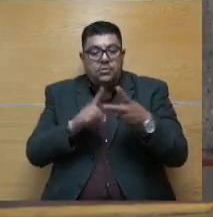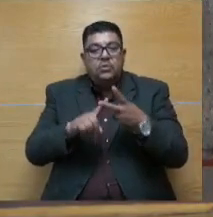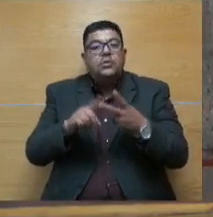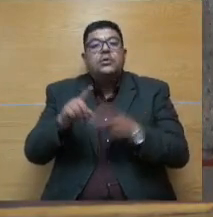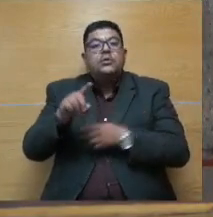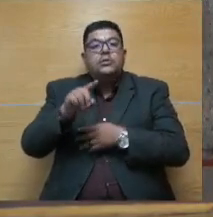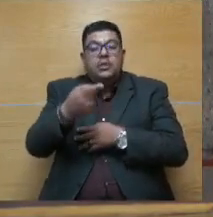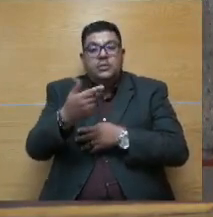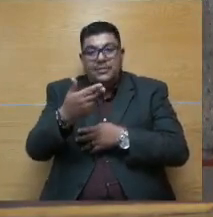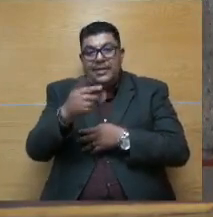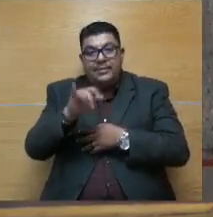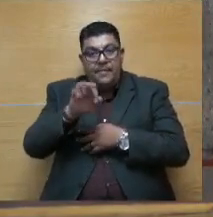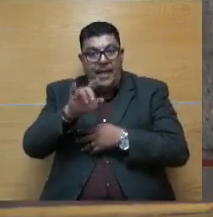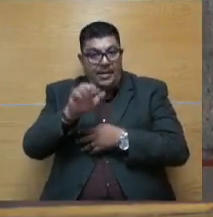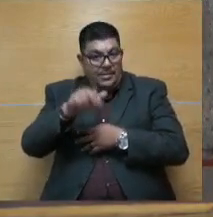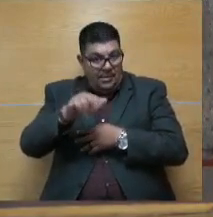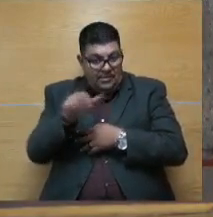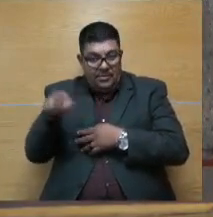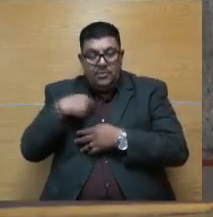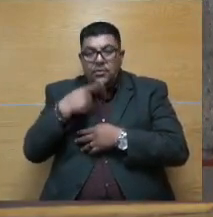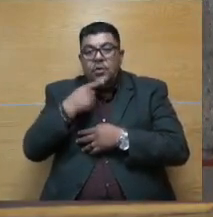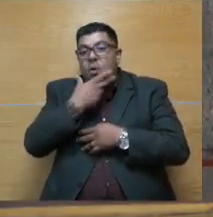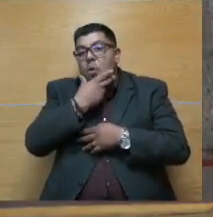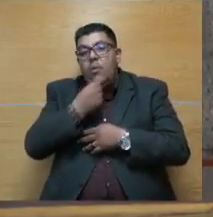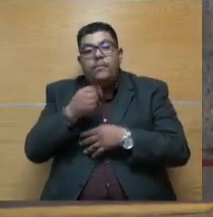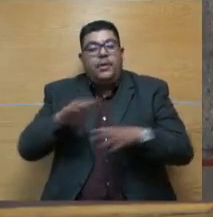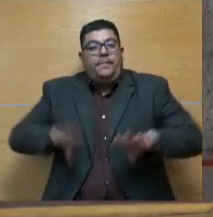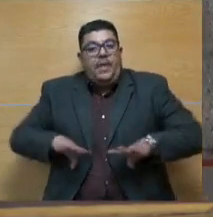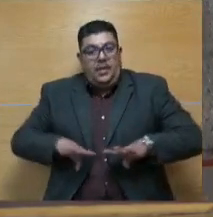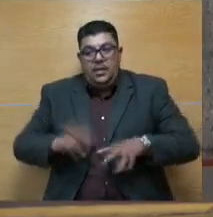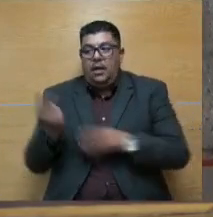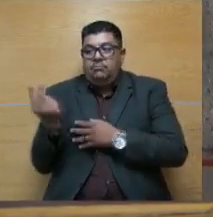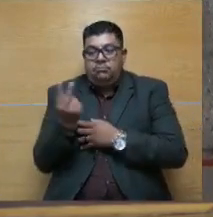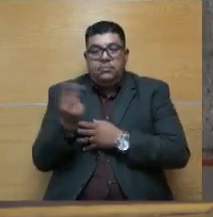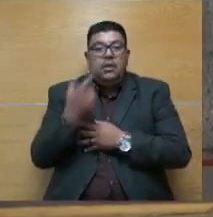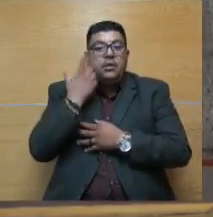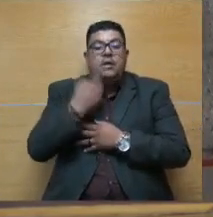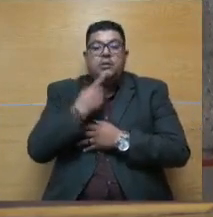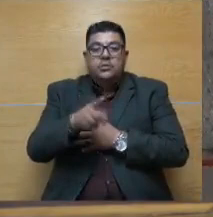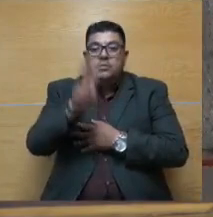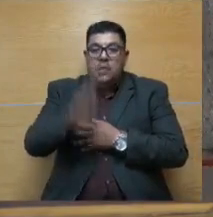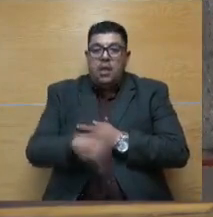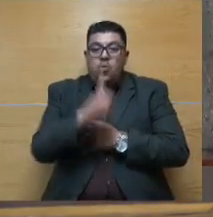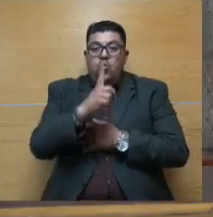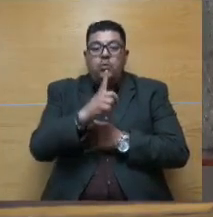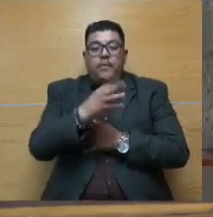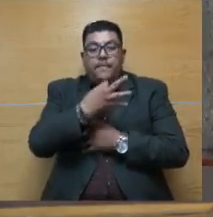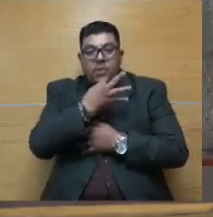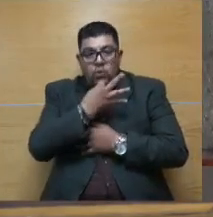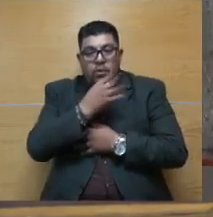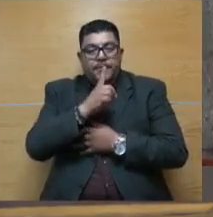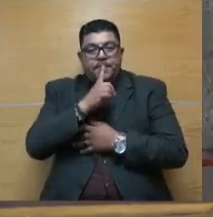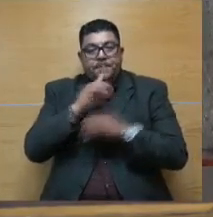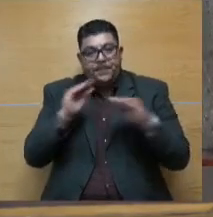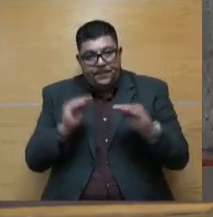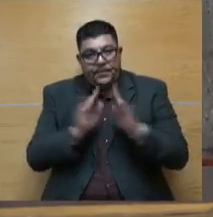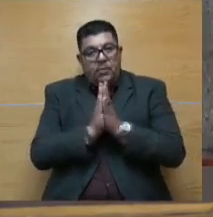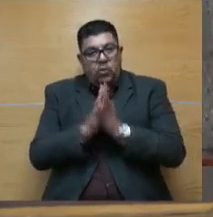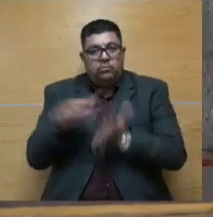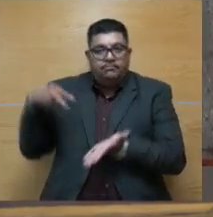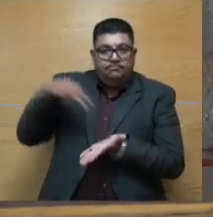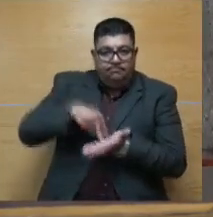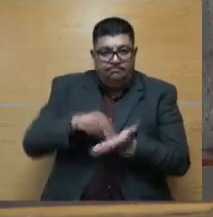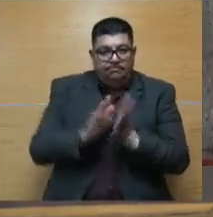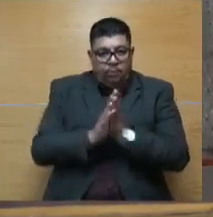perdieron la vida hace unos par de días y a quienes les queremos dedicar un minuto de silencio ustedes nos permiten nos ponemos de